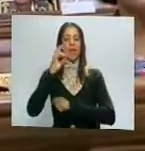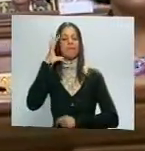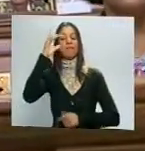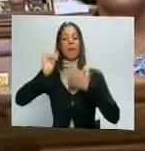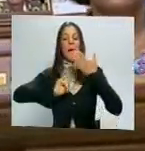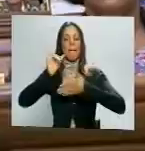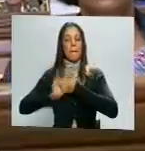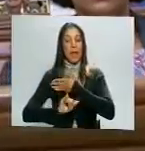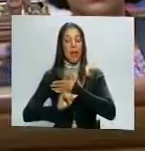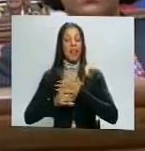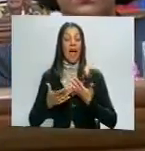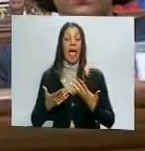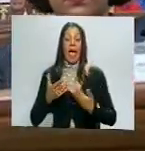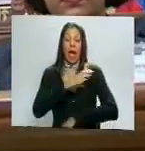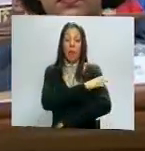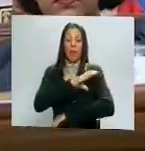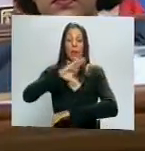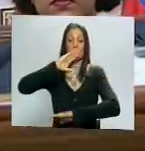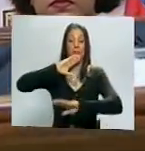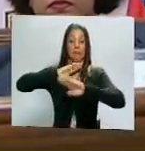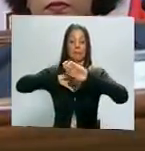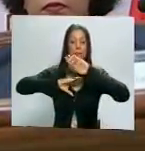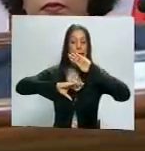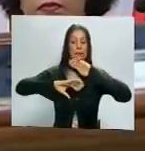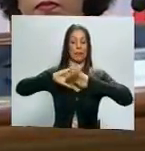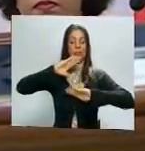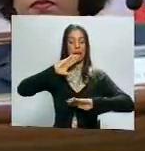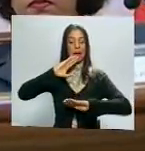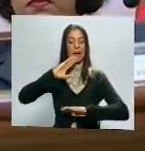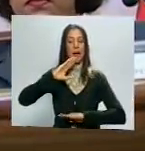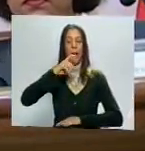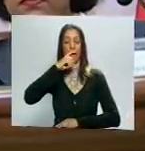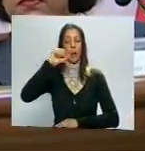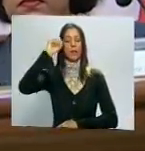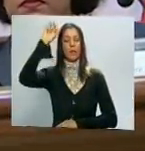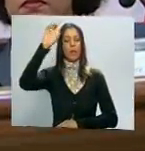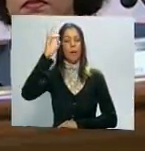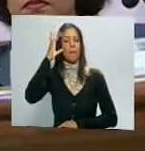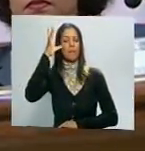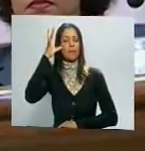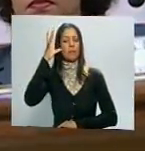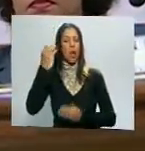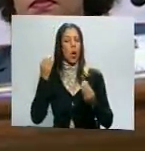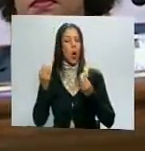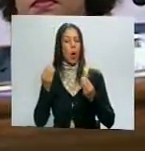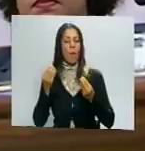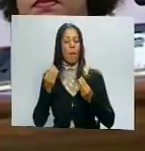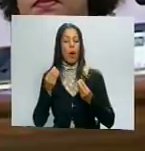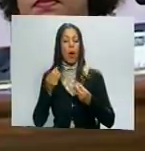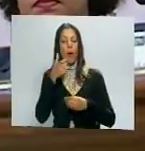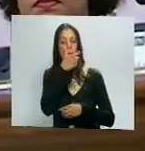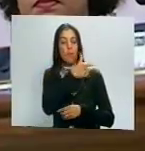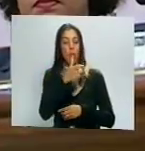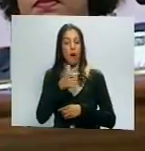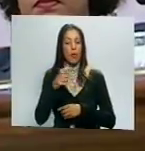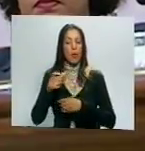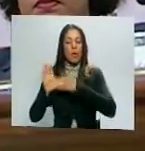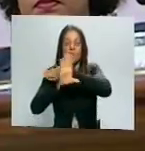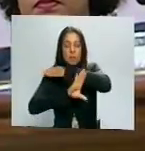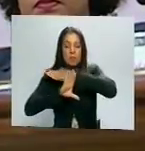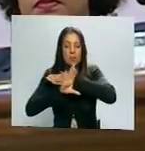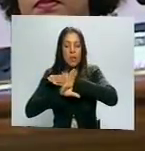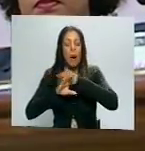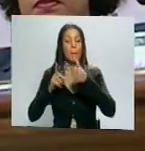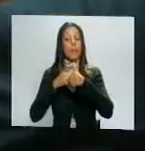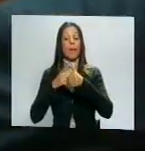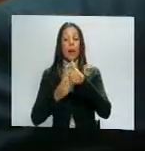pasó? Bueno, Nicolás Maduro buscó las fórmulas de proteger a su pueblo. Lo primero, la Asamblea Nacional Constituyente y la